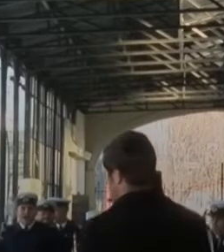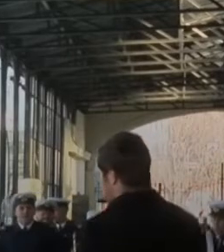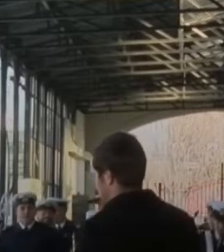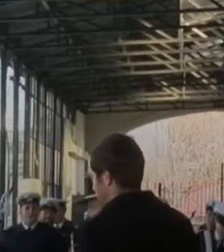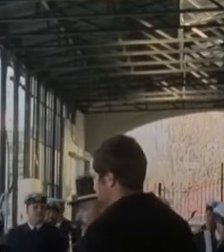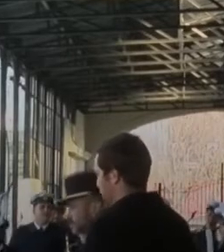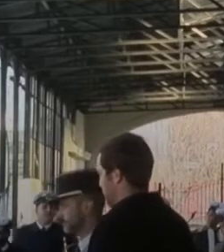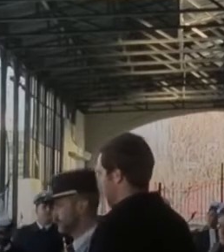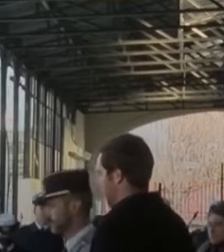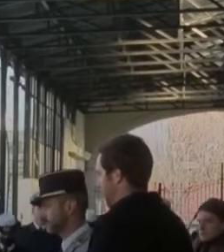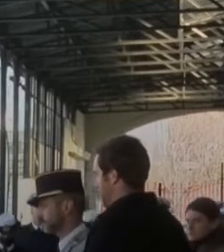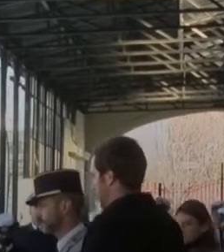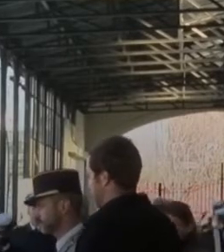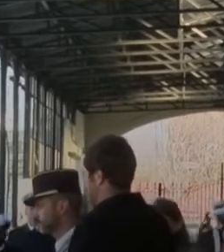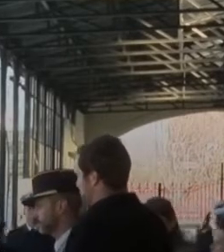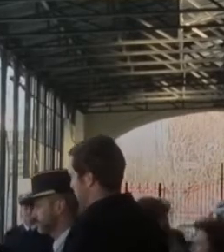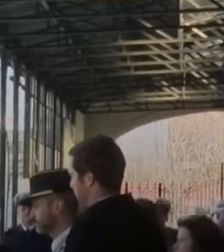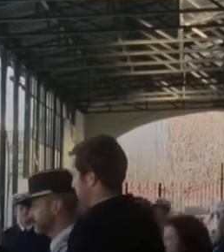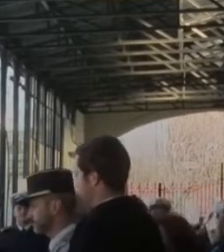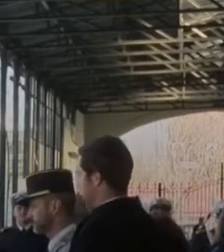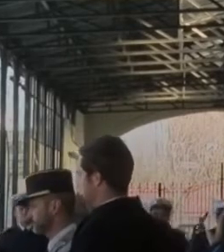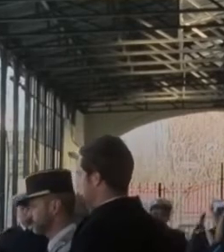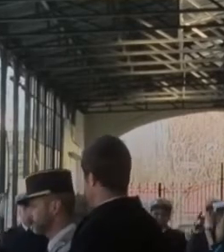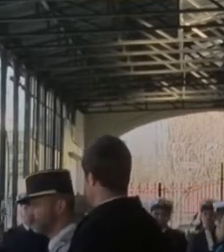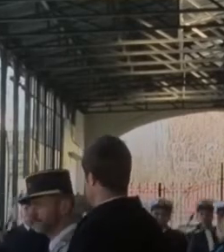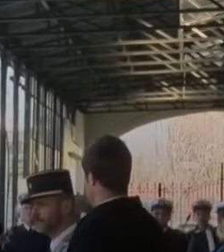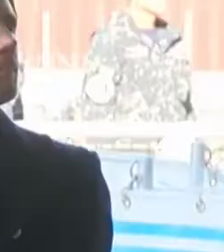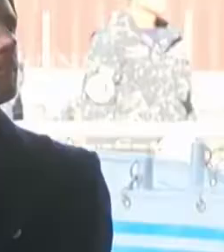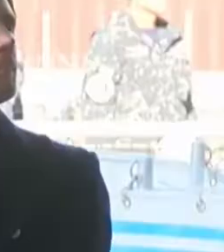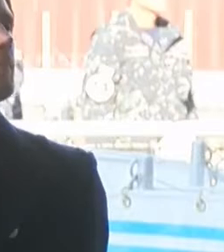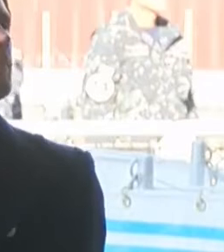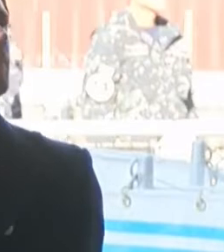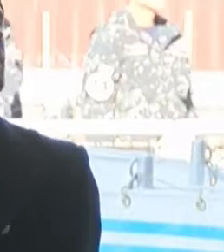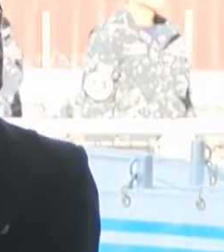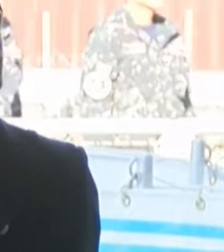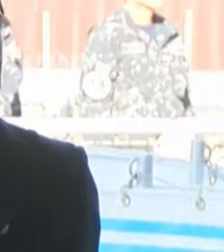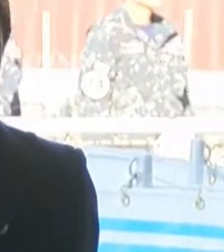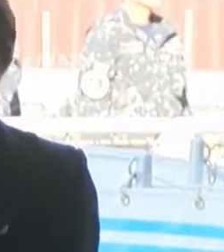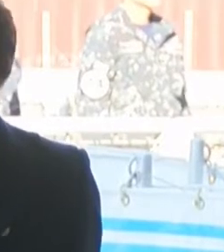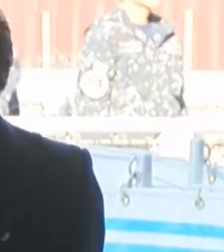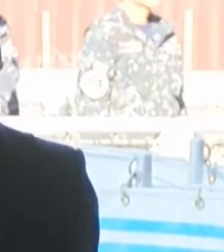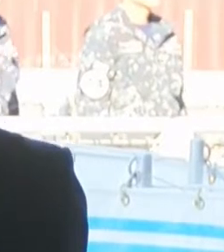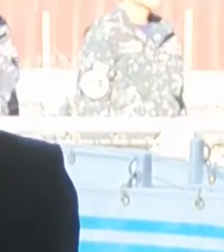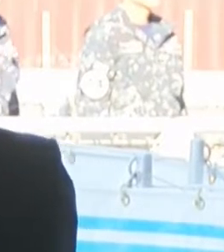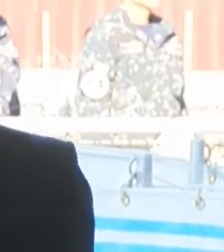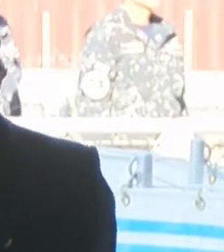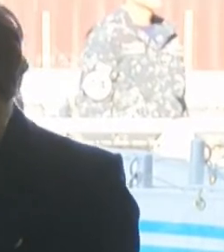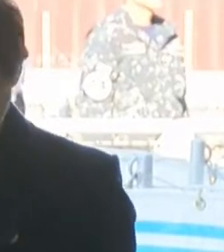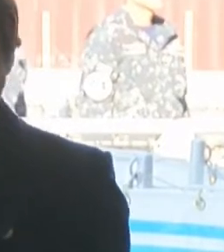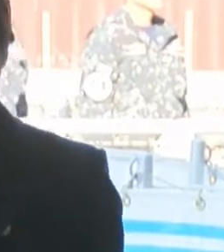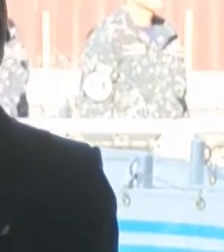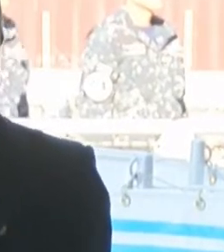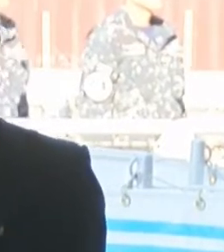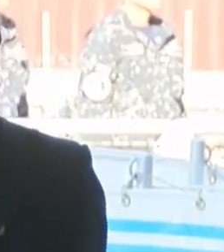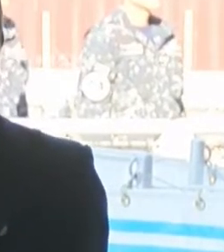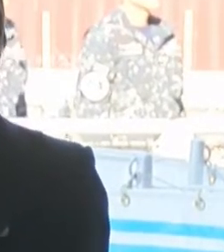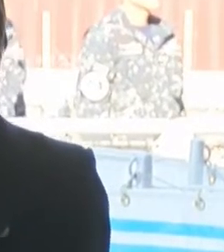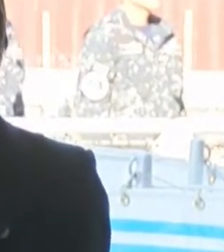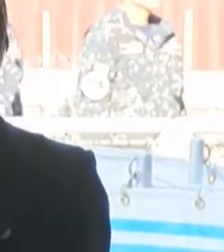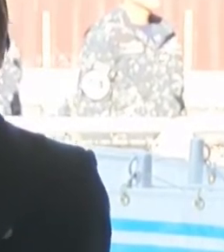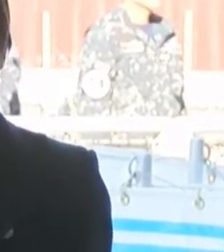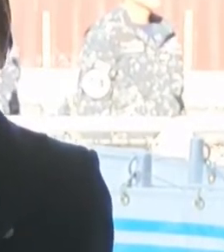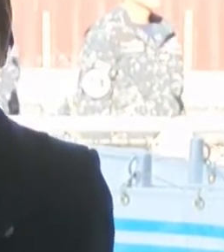de las unidades para a partir de aquí poder mantenerlas en funcionamiento. Durante la pandemia fue un desafío